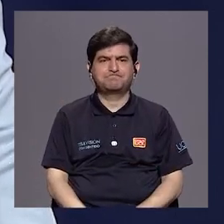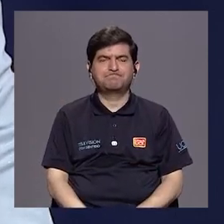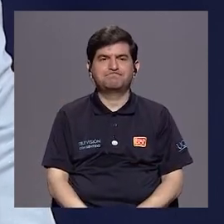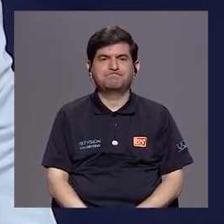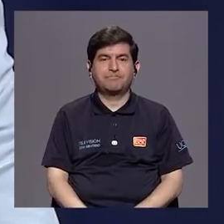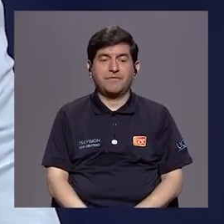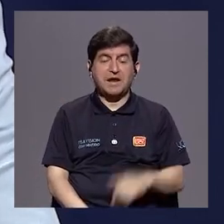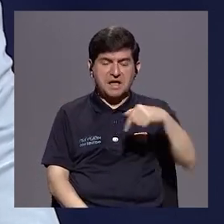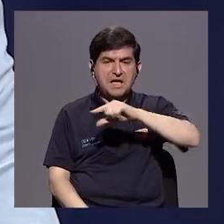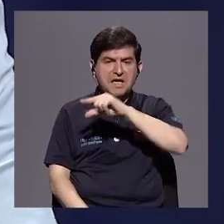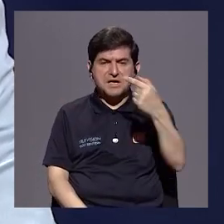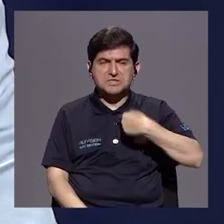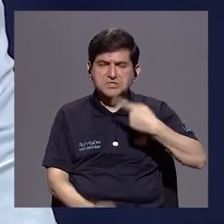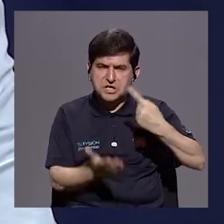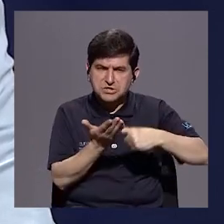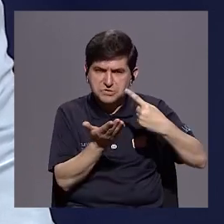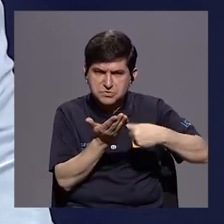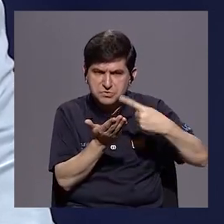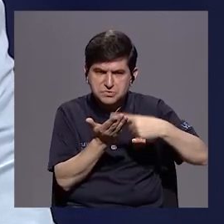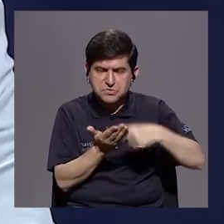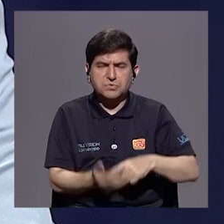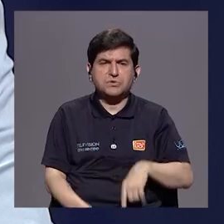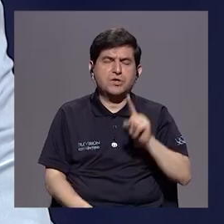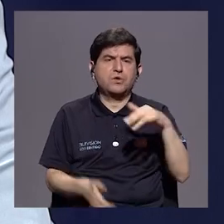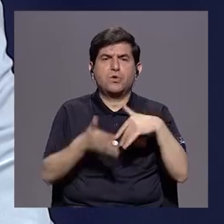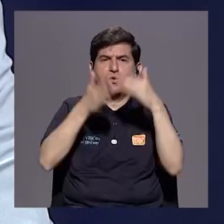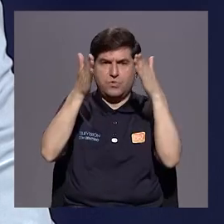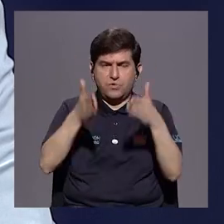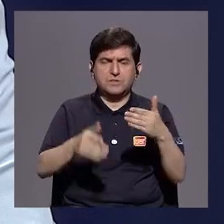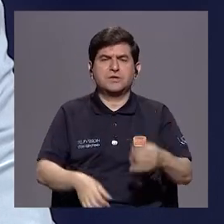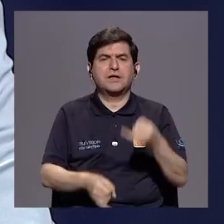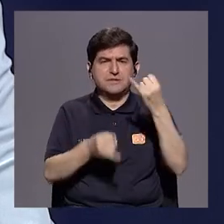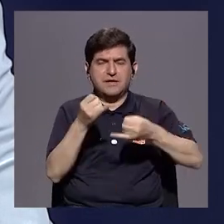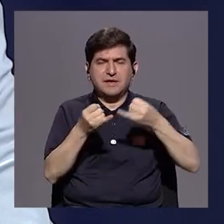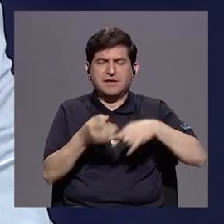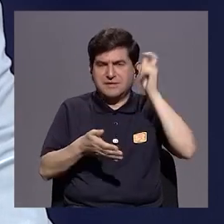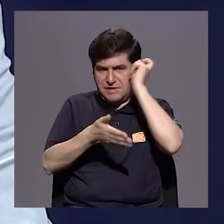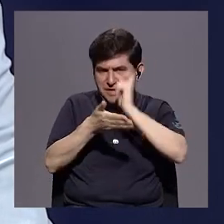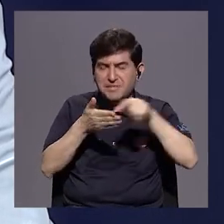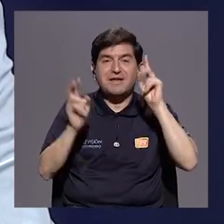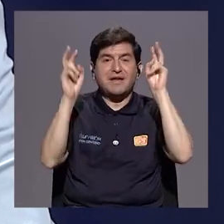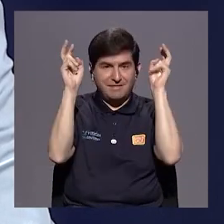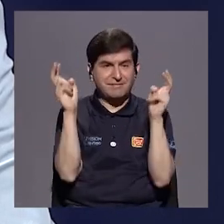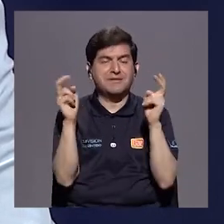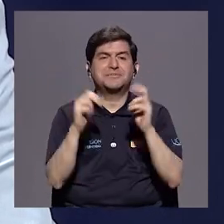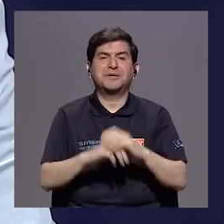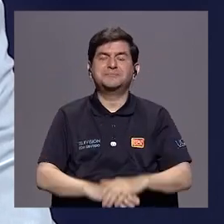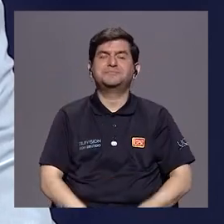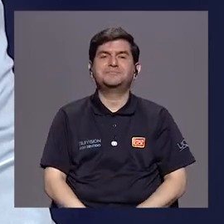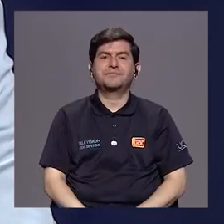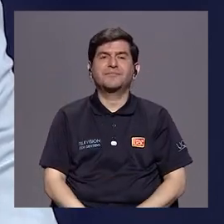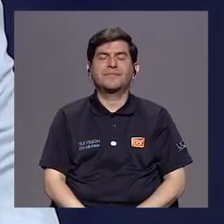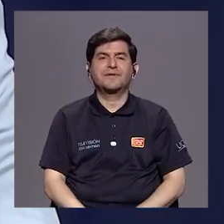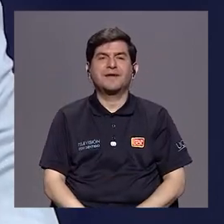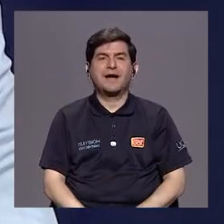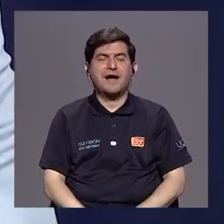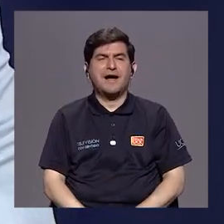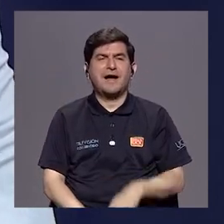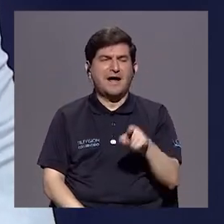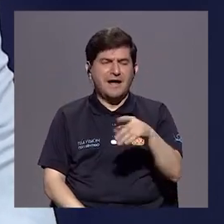precisamente esta semana estoy discutiendo con uno de mis estudiantes que termina una tesis sobre este tema que la